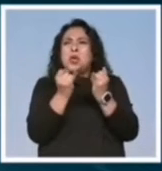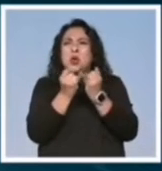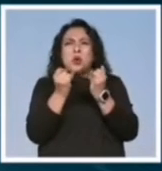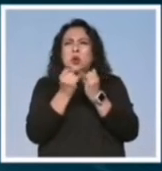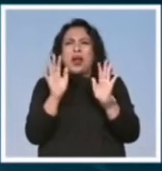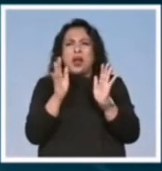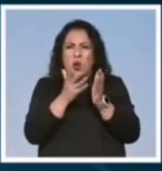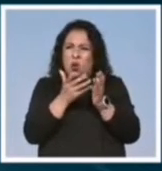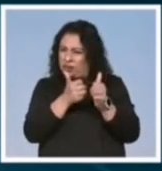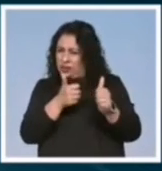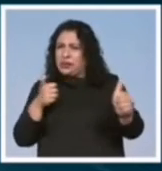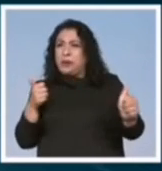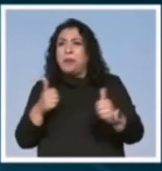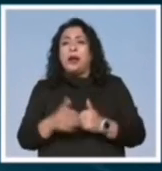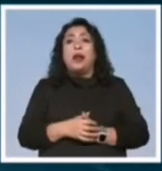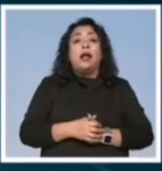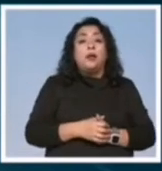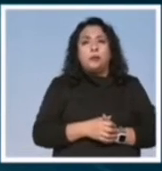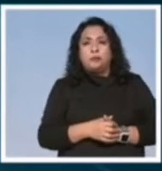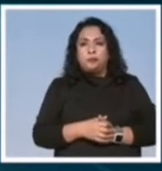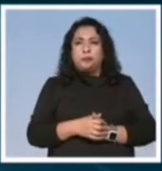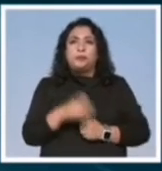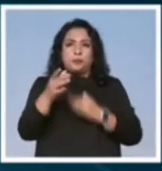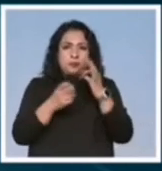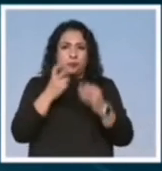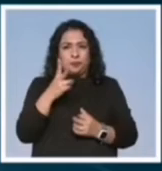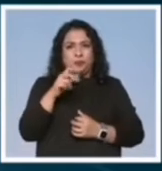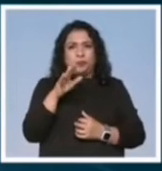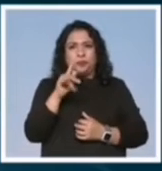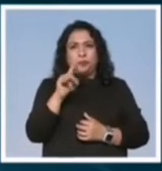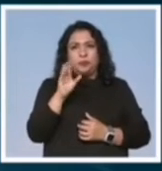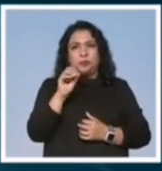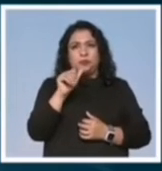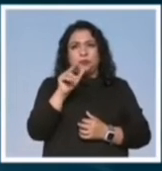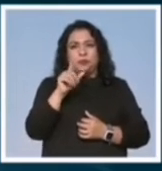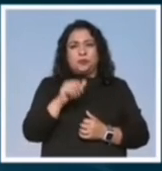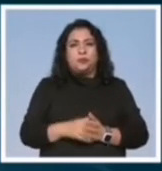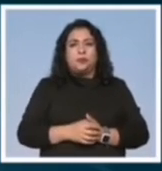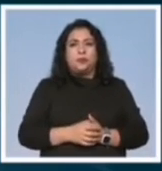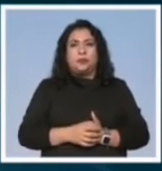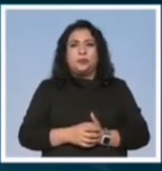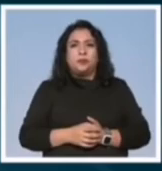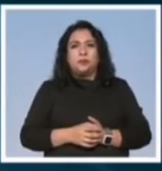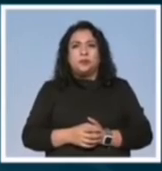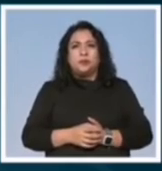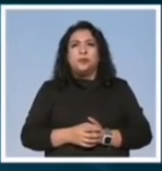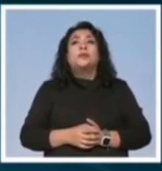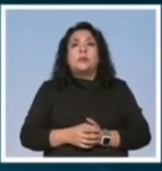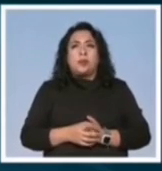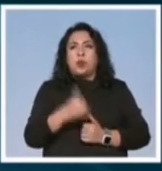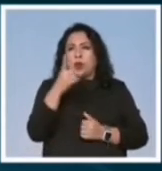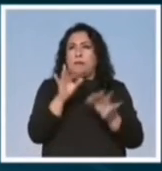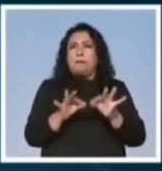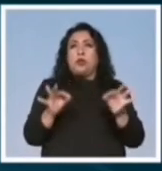centro. Noticias 22, Alberto Aranda. Y una de las figuras